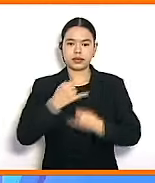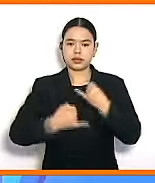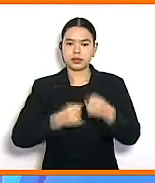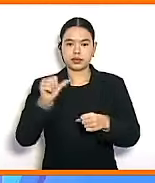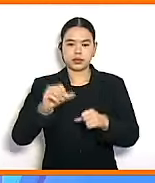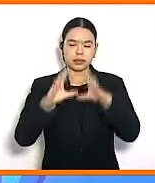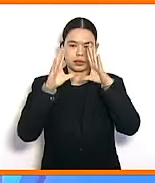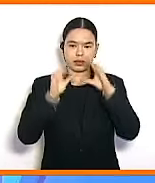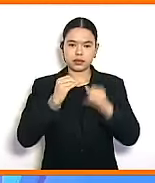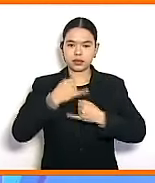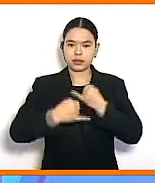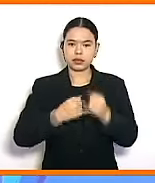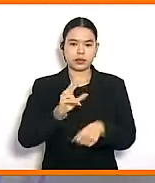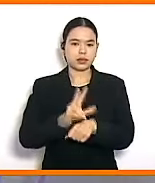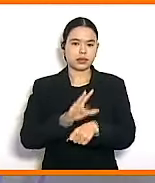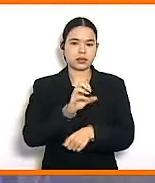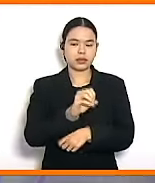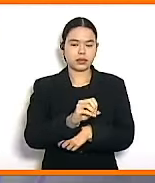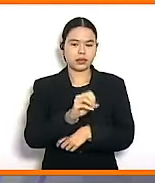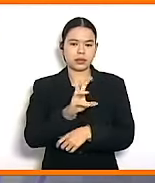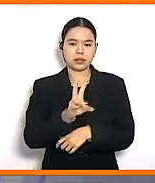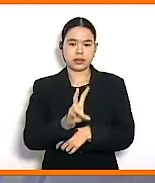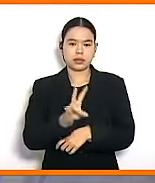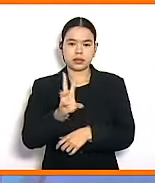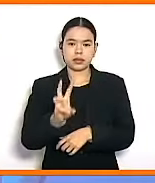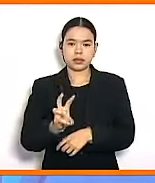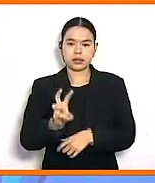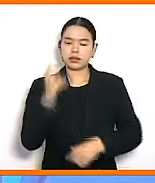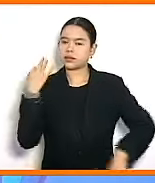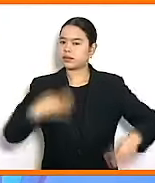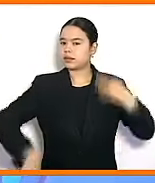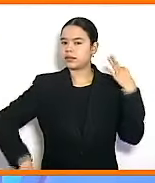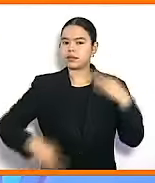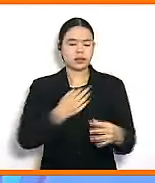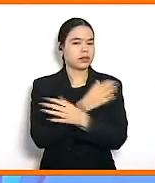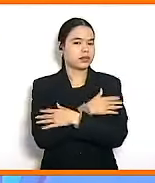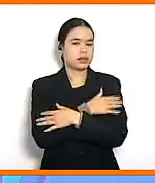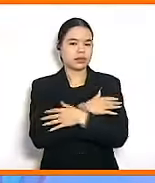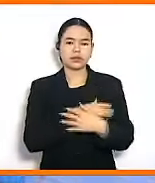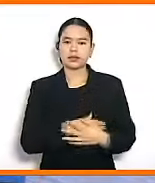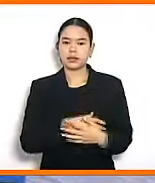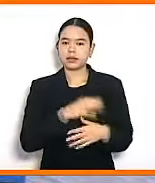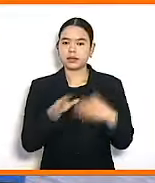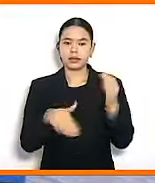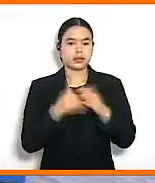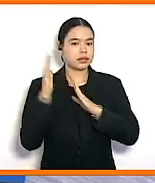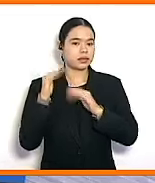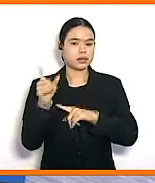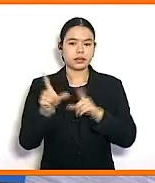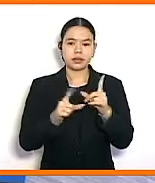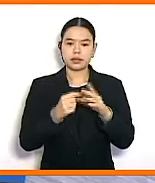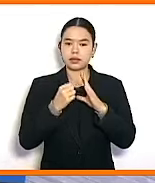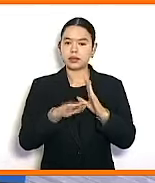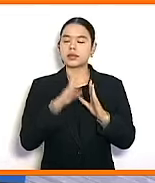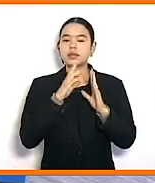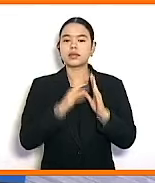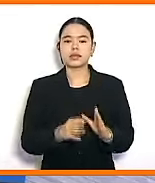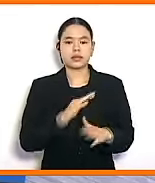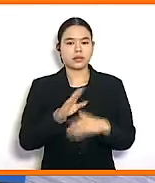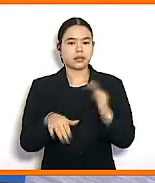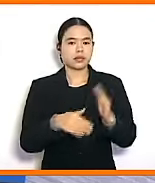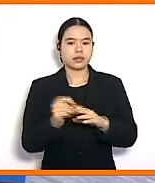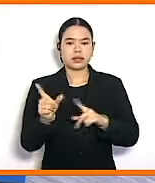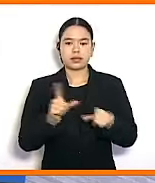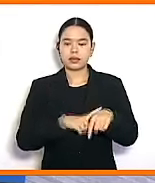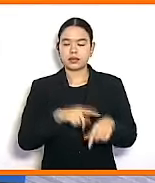esta noche en Juga 3 es el 076. Muchas felicidades. Espero que estés listo con tu guía cartucho en mano para conocer los